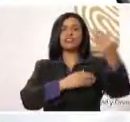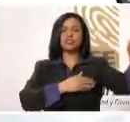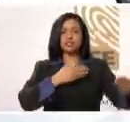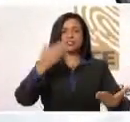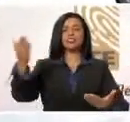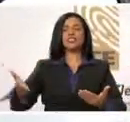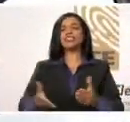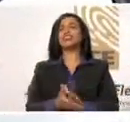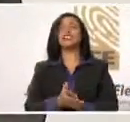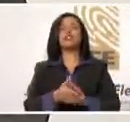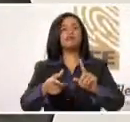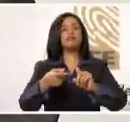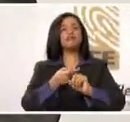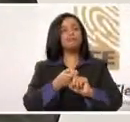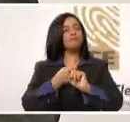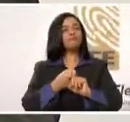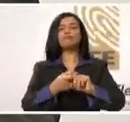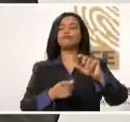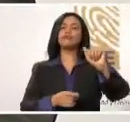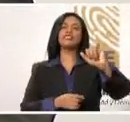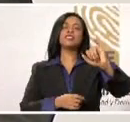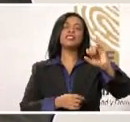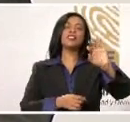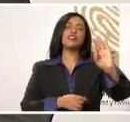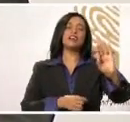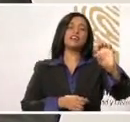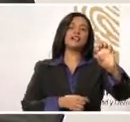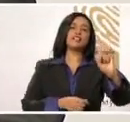de AIFES, los amigos de COPAL,